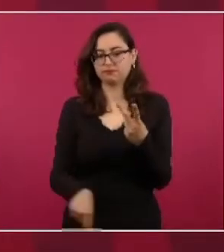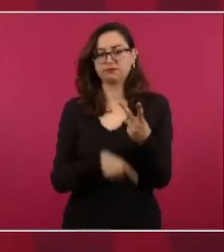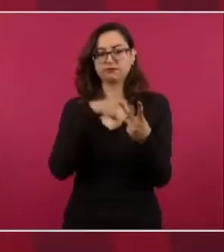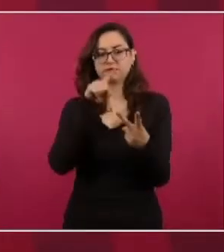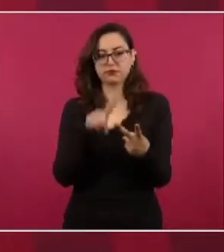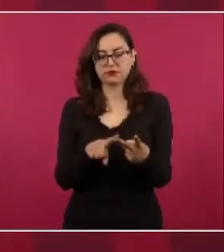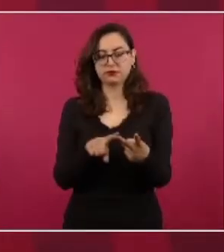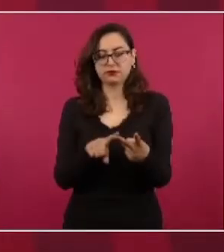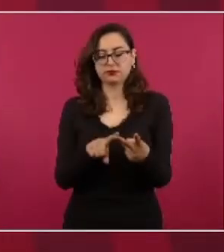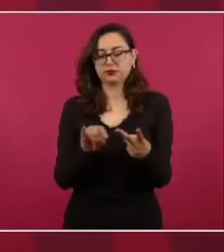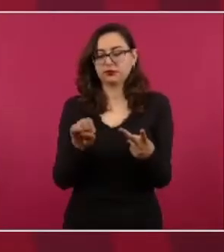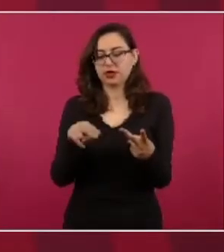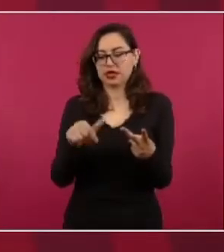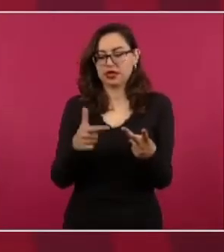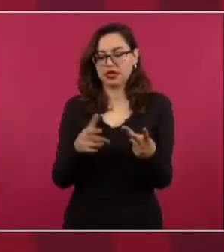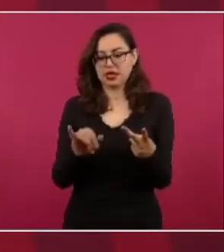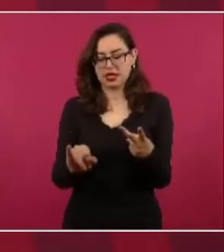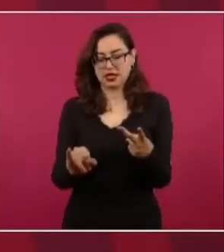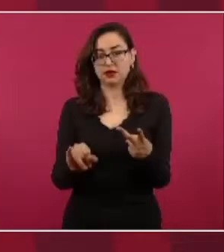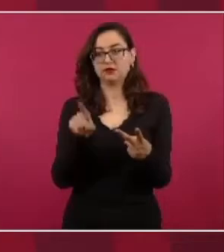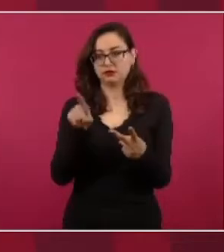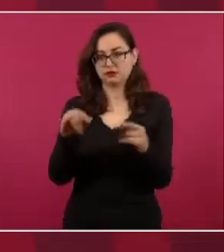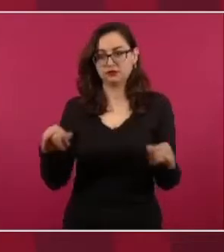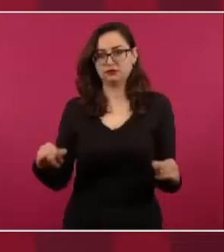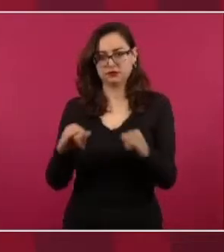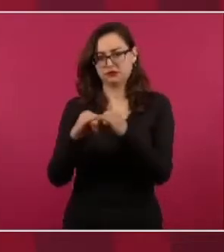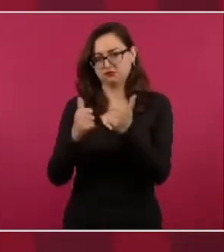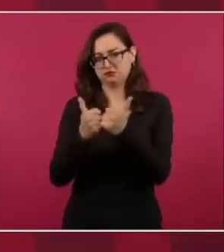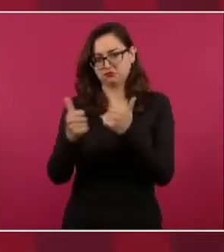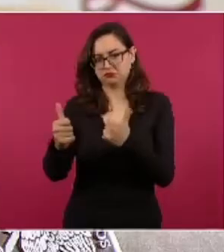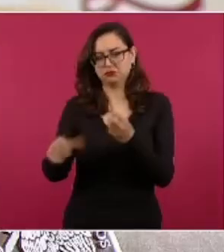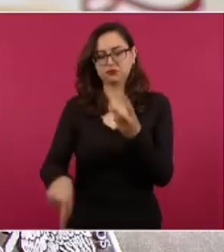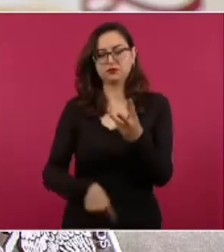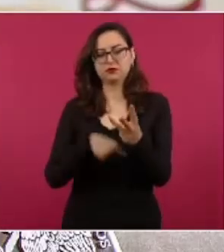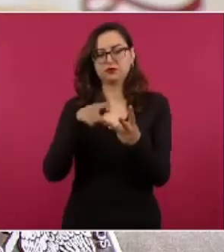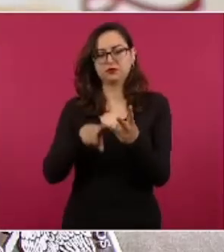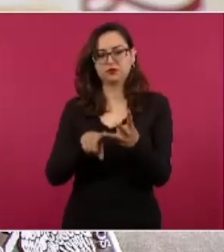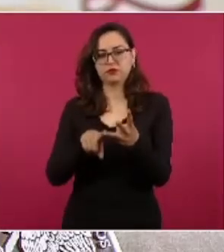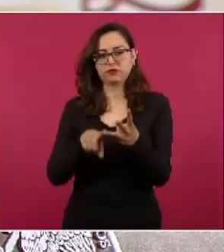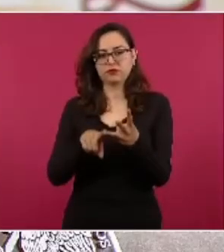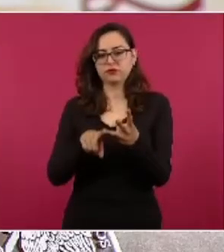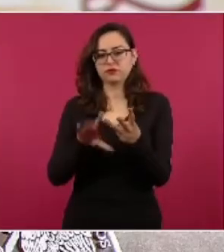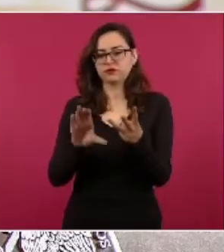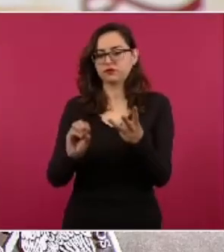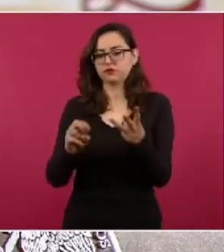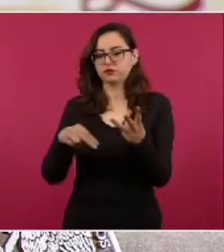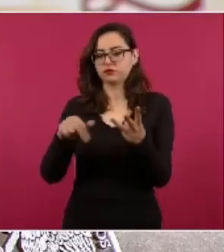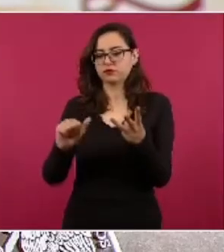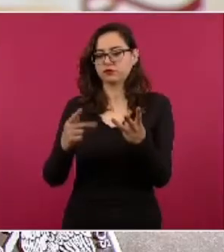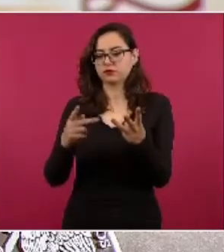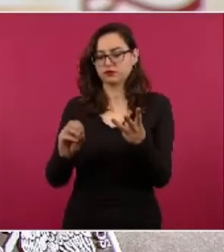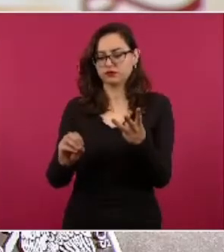participa el INEGI, que es una institución autónoma, el CONAPO, el